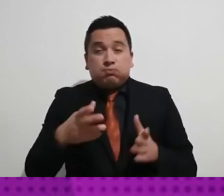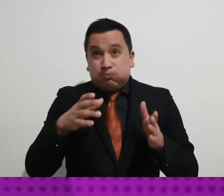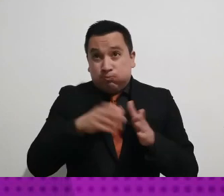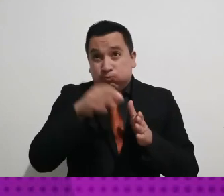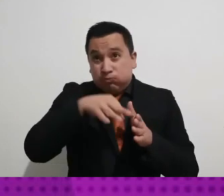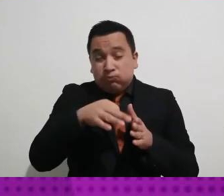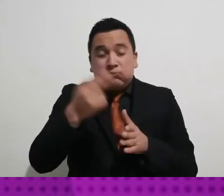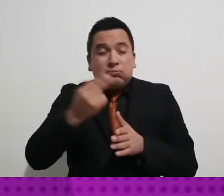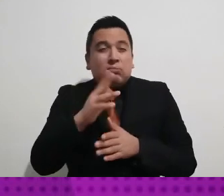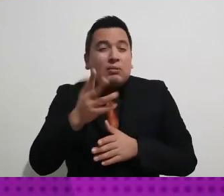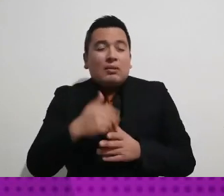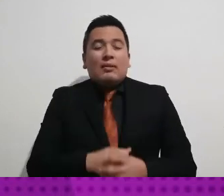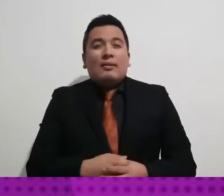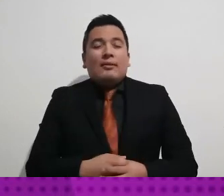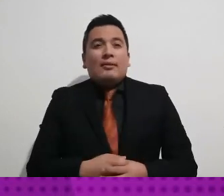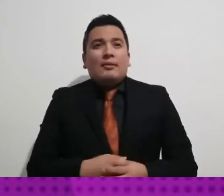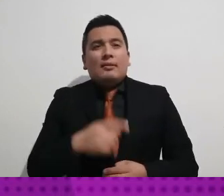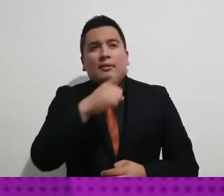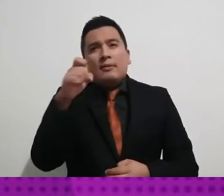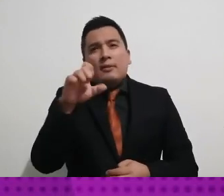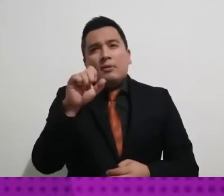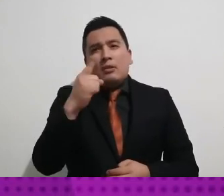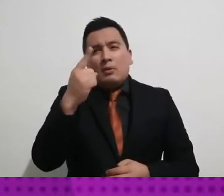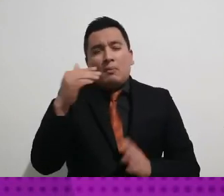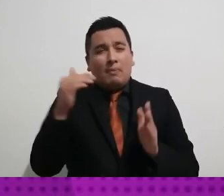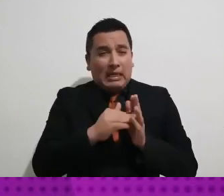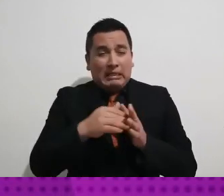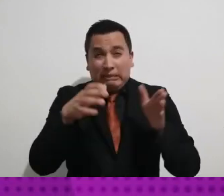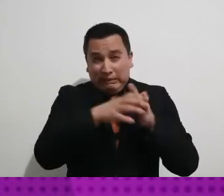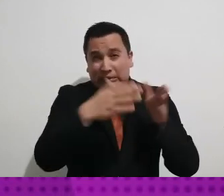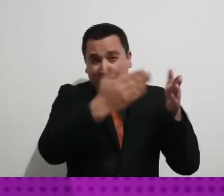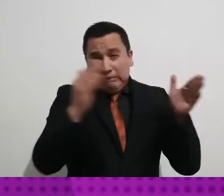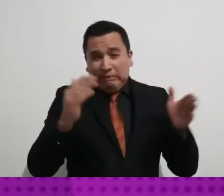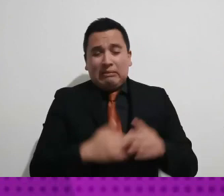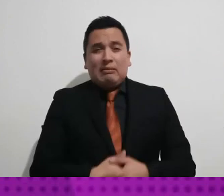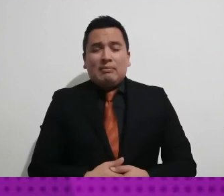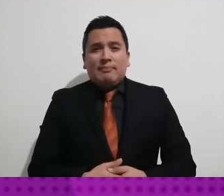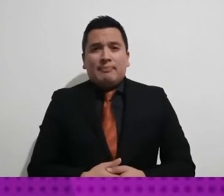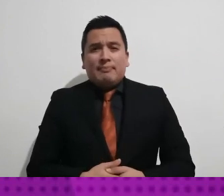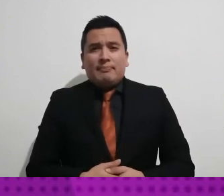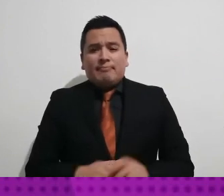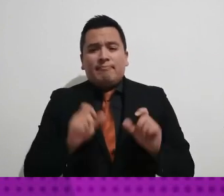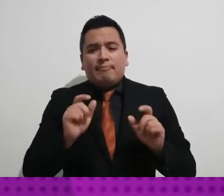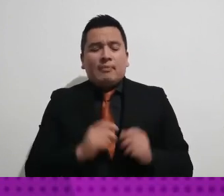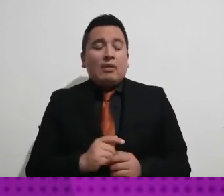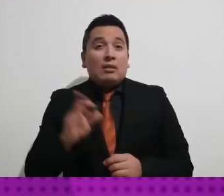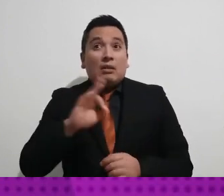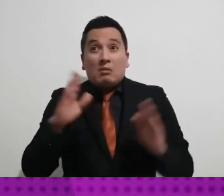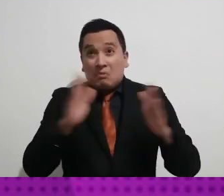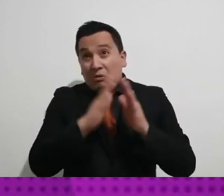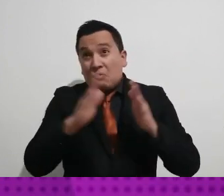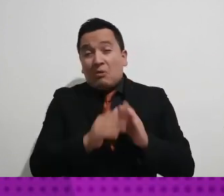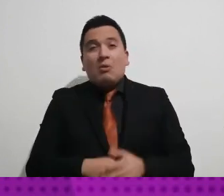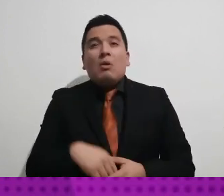esto, se espera que se instalen cerca de 161,000 casillas y también se espera